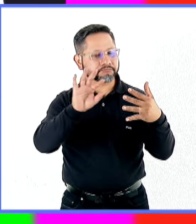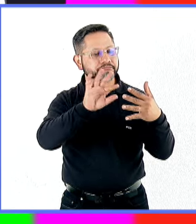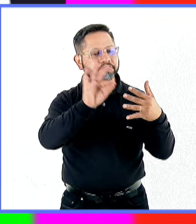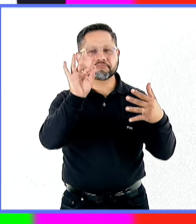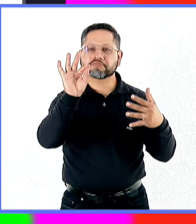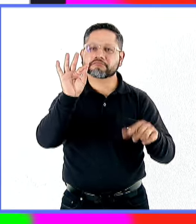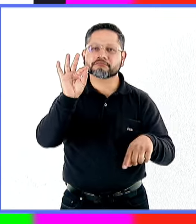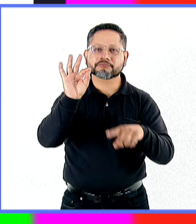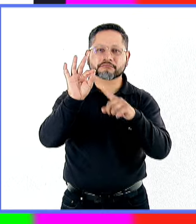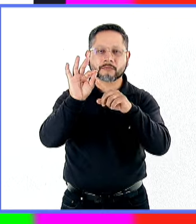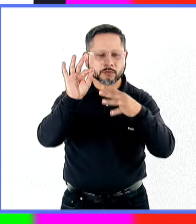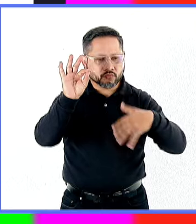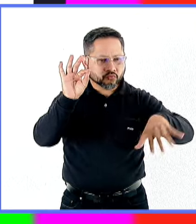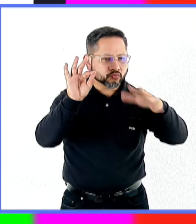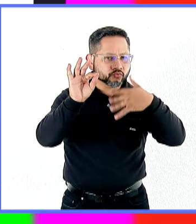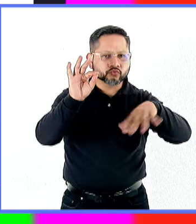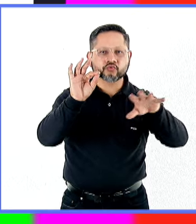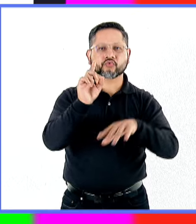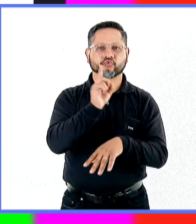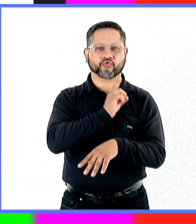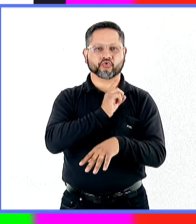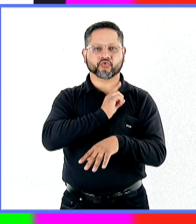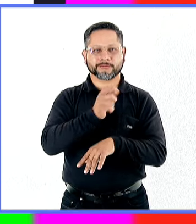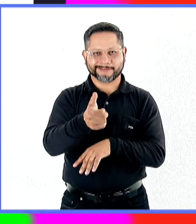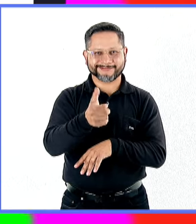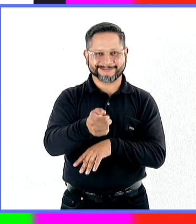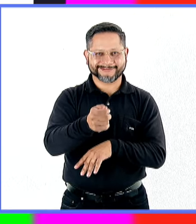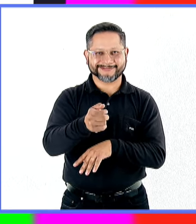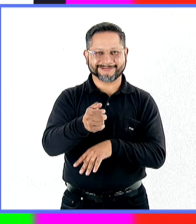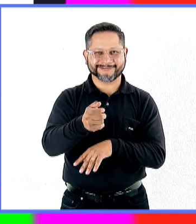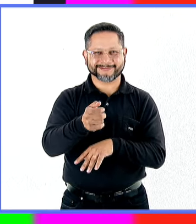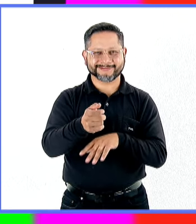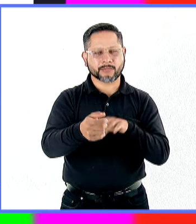Selecciona Búsqueda automática de canales.